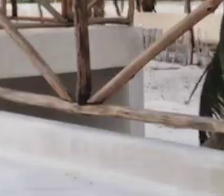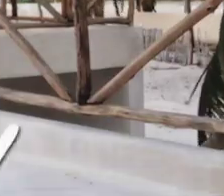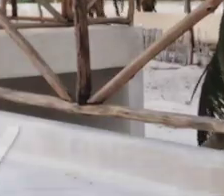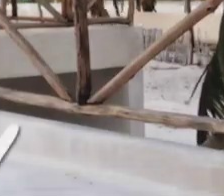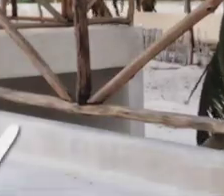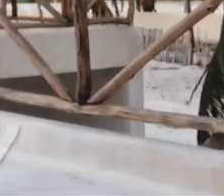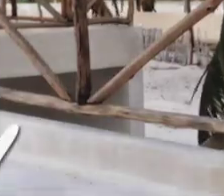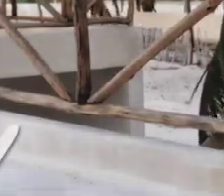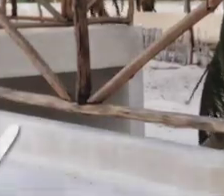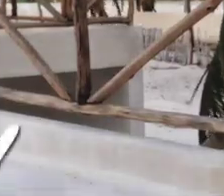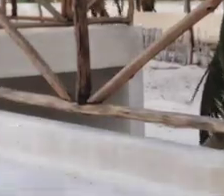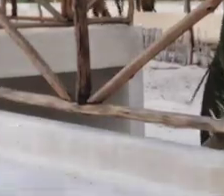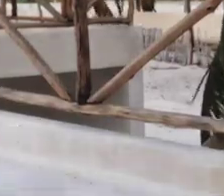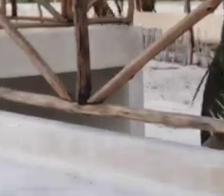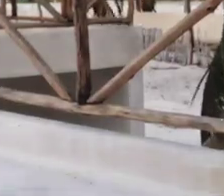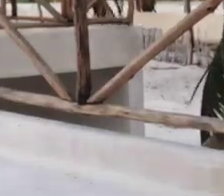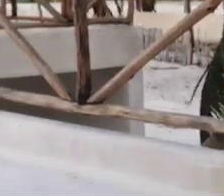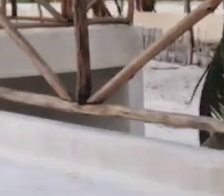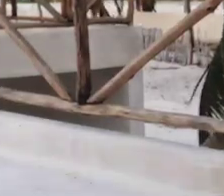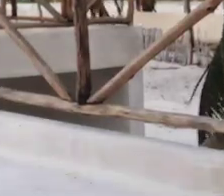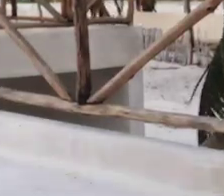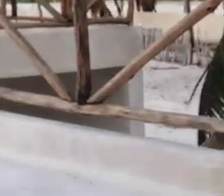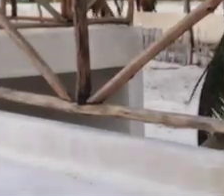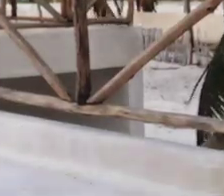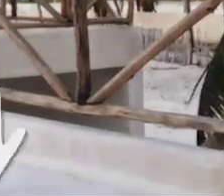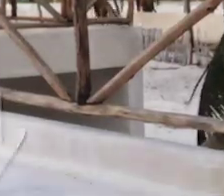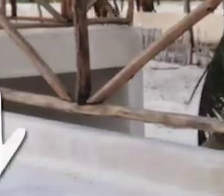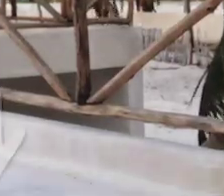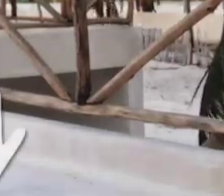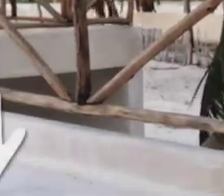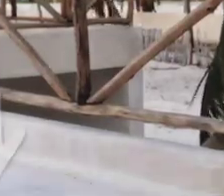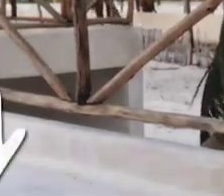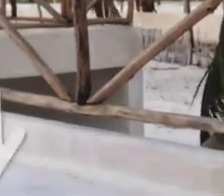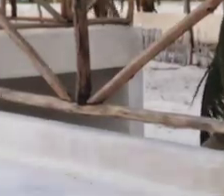Hacia adelante y regresamos al punto. La otra pierna.